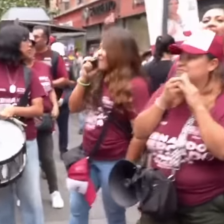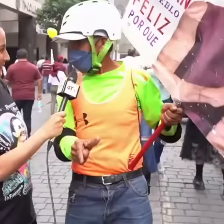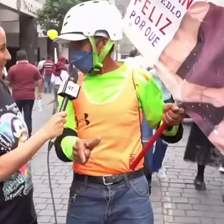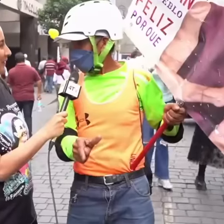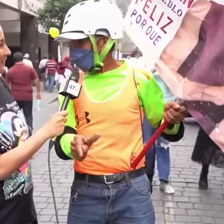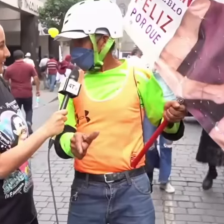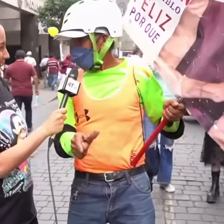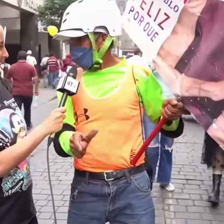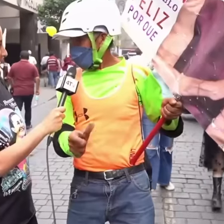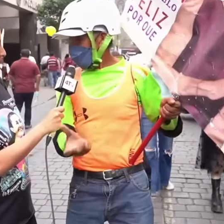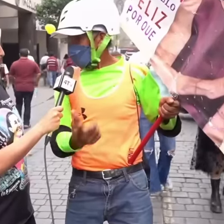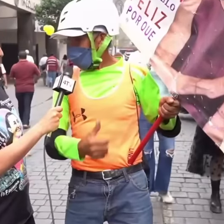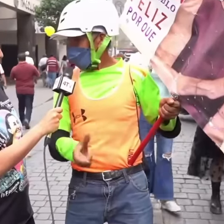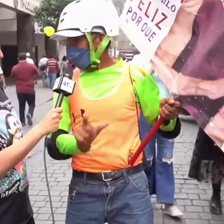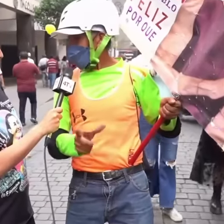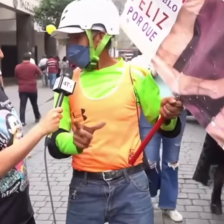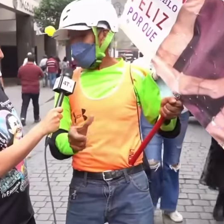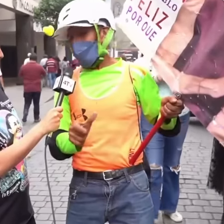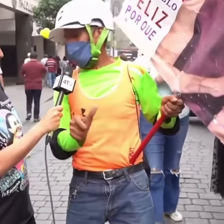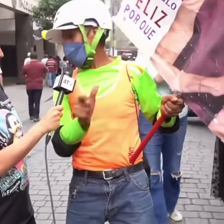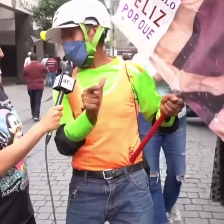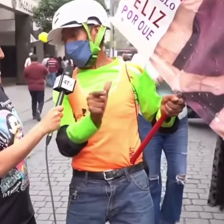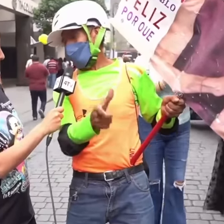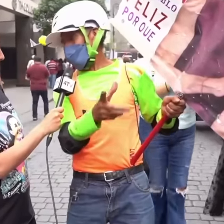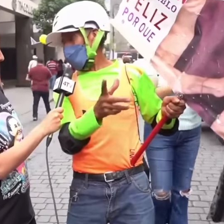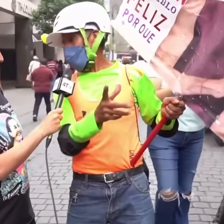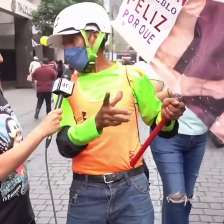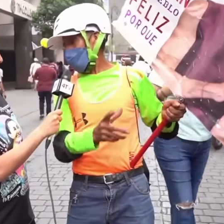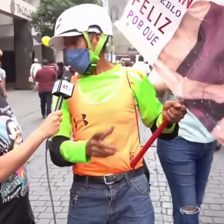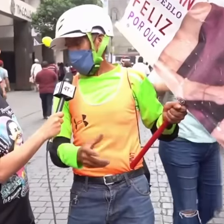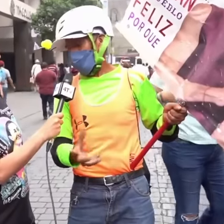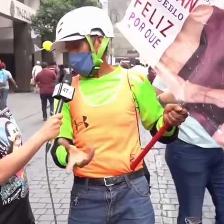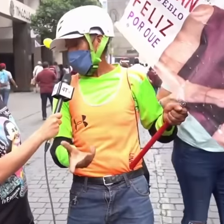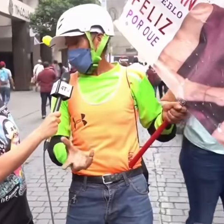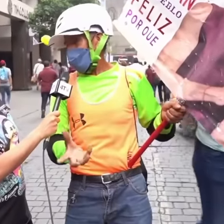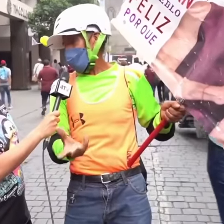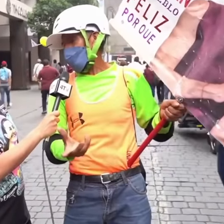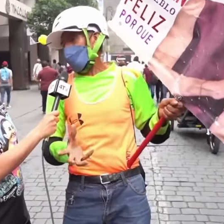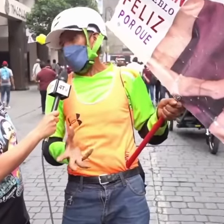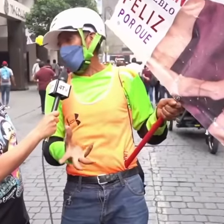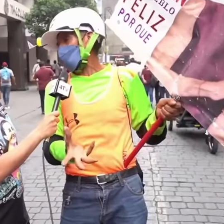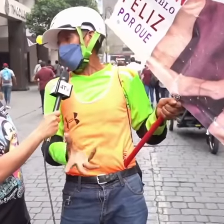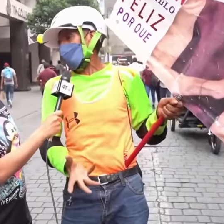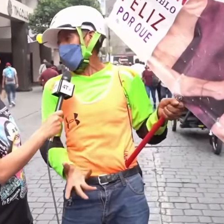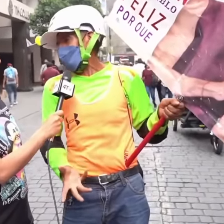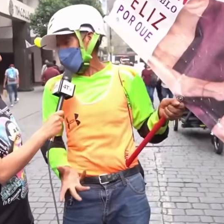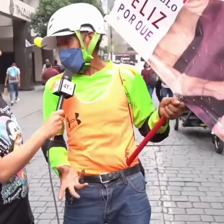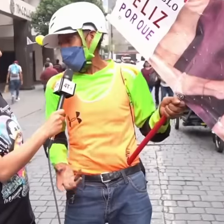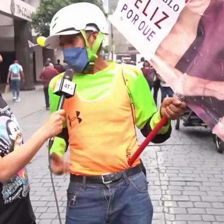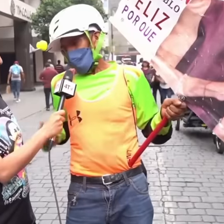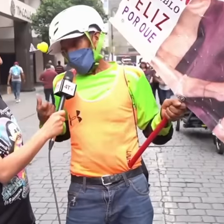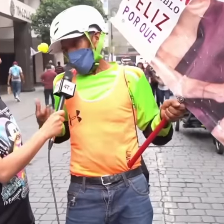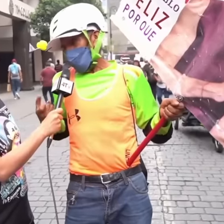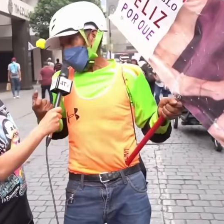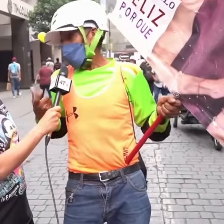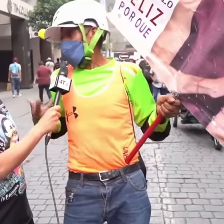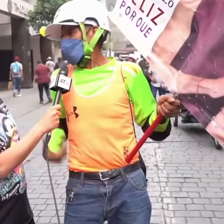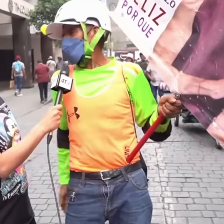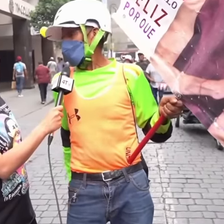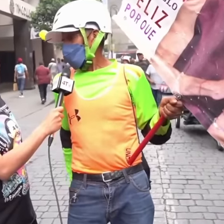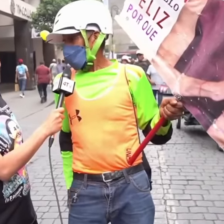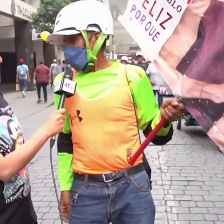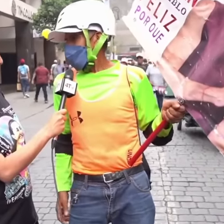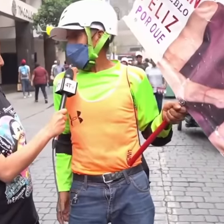los pobres, ¿sí? Y reparte ese dinero que antes se robaban y que por eso están ansiosos por regresar por